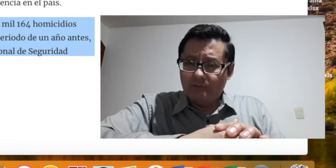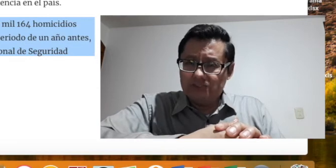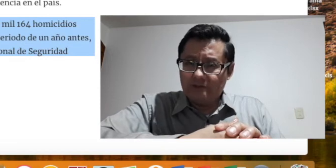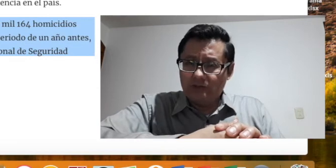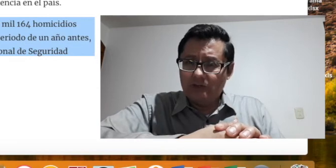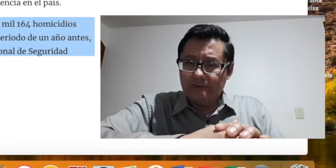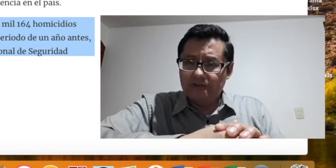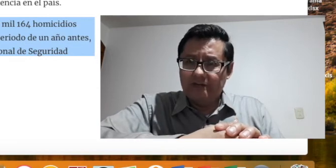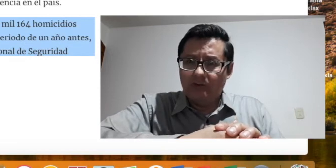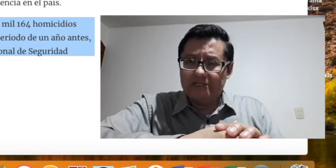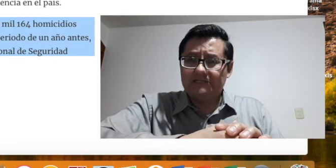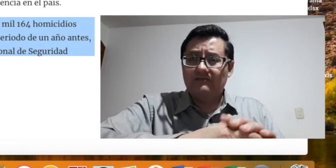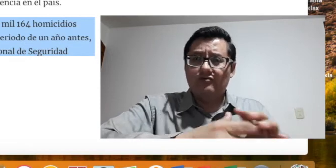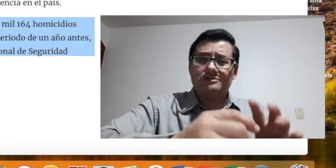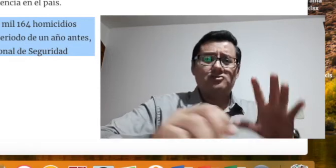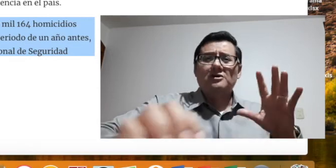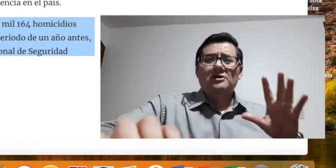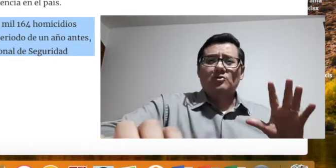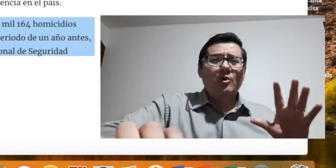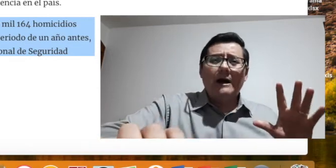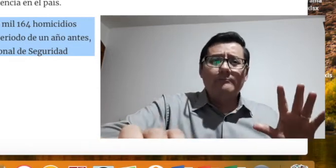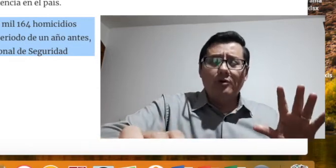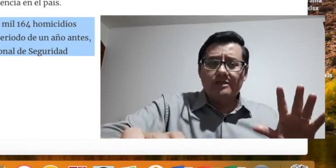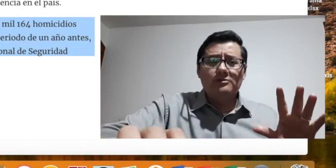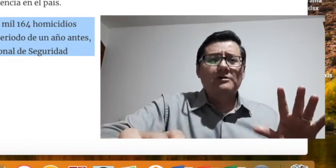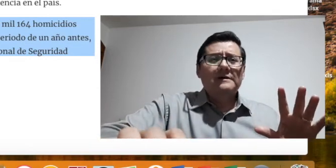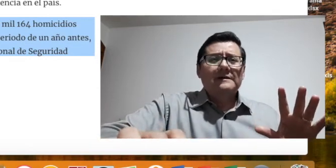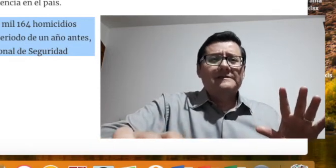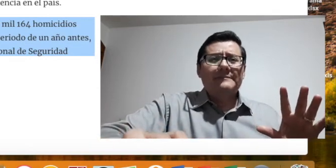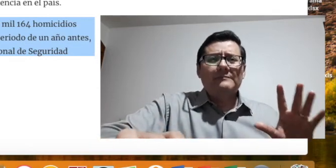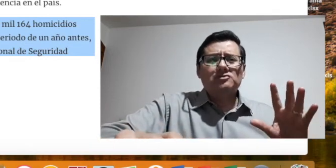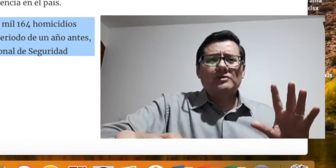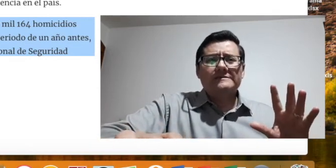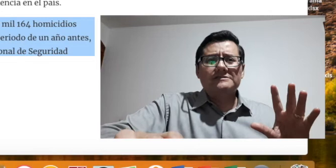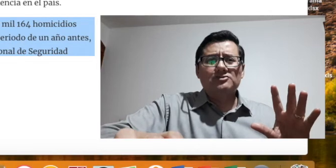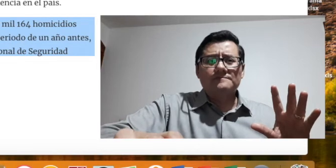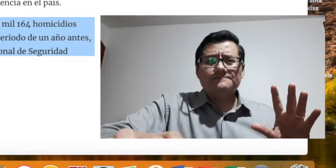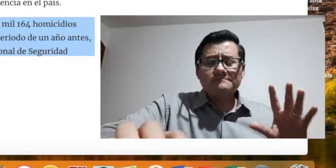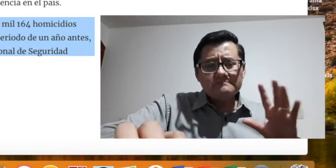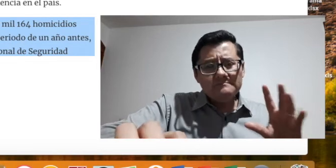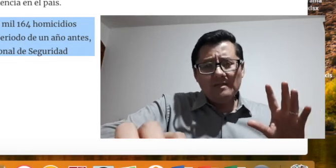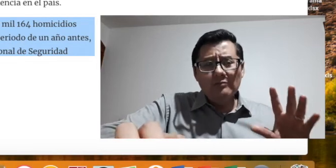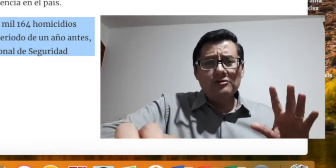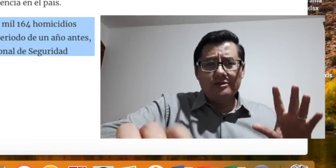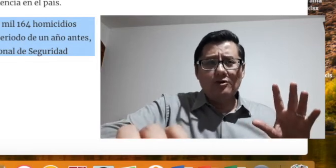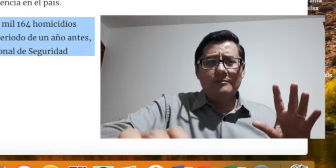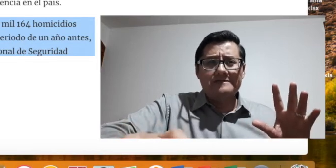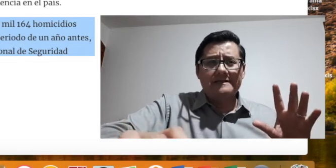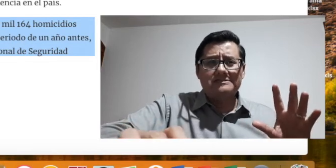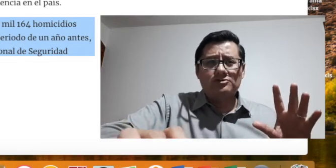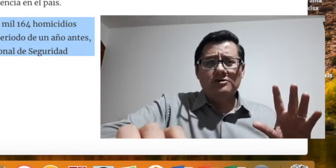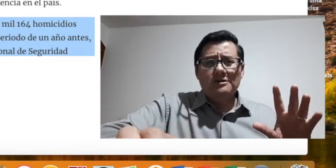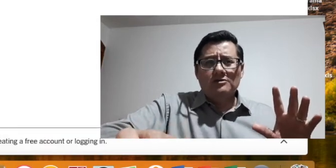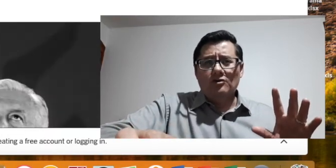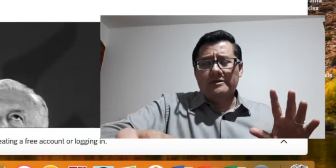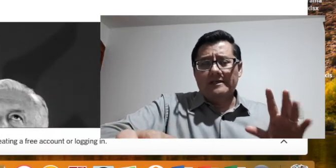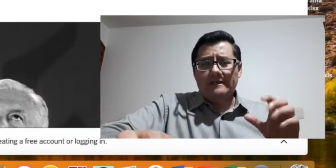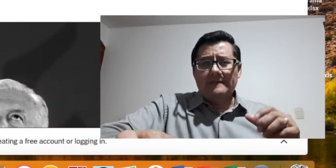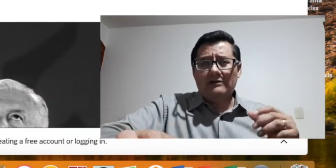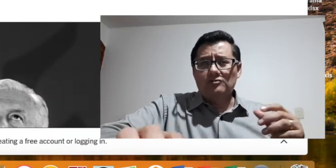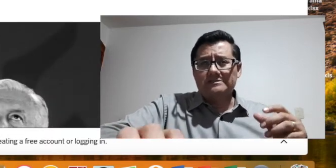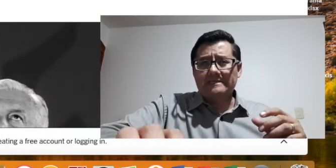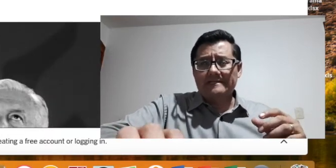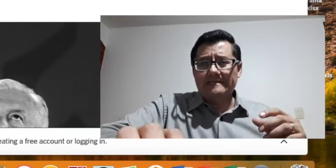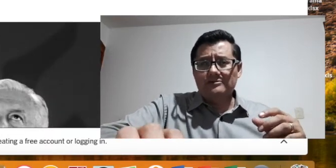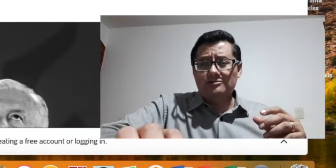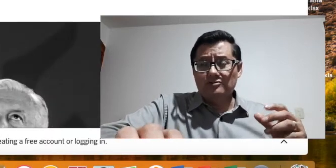de López Obrador, al gobierno de la Cuarta Transformación. No han podido. Llama mucho la atención. Bueno, quiero comentar esto. Lo que